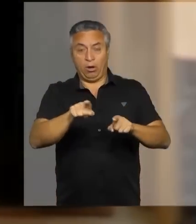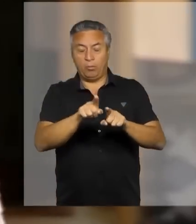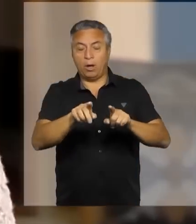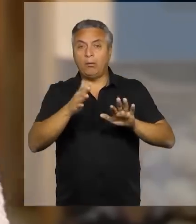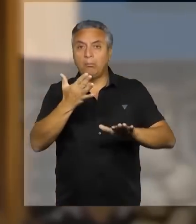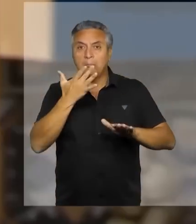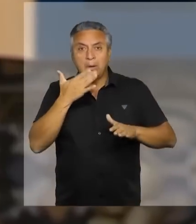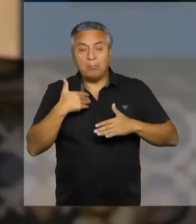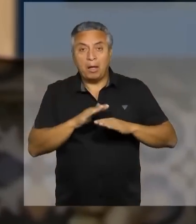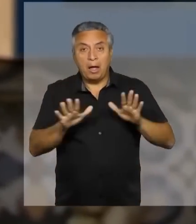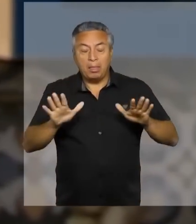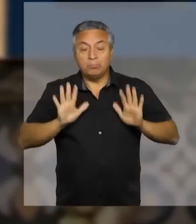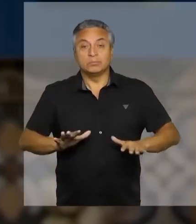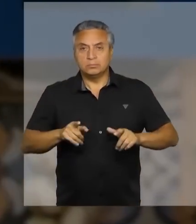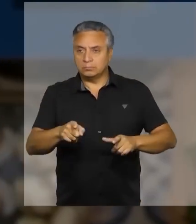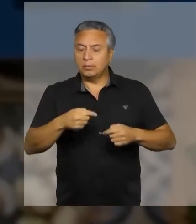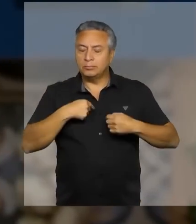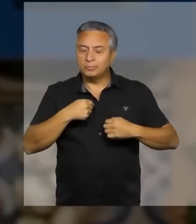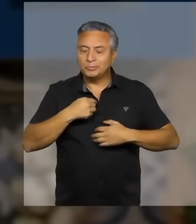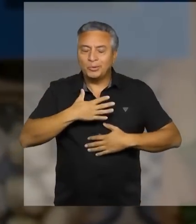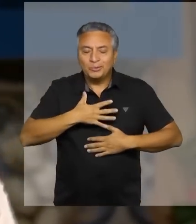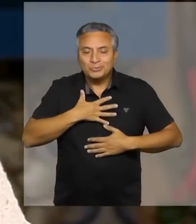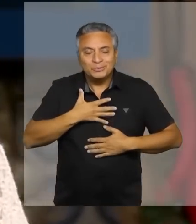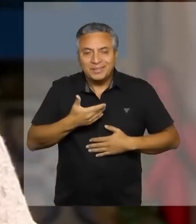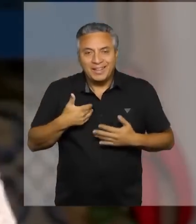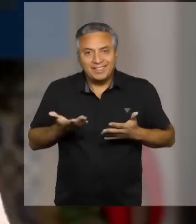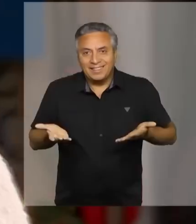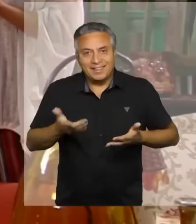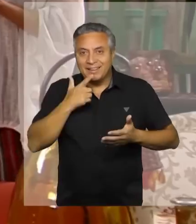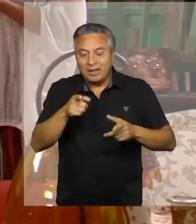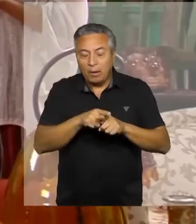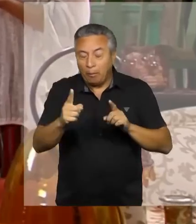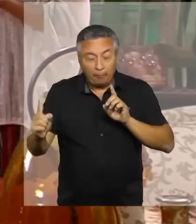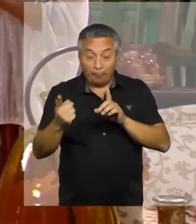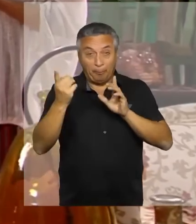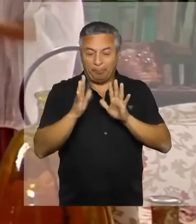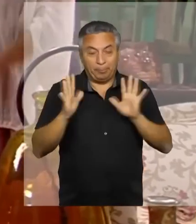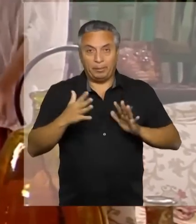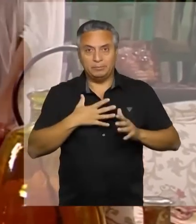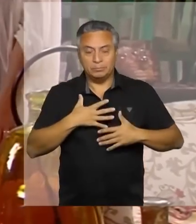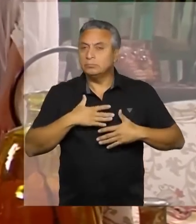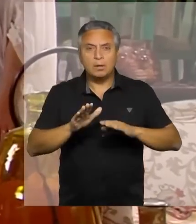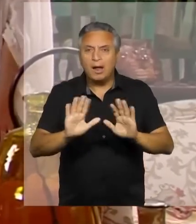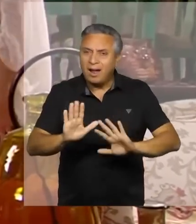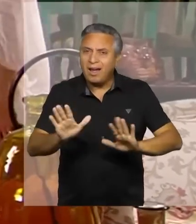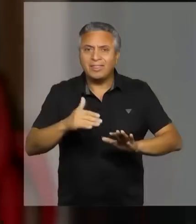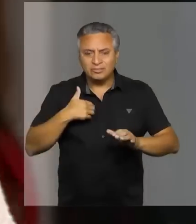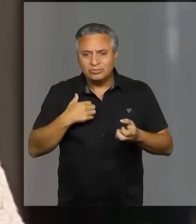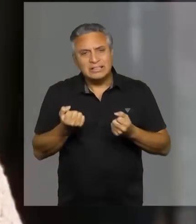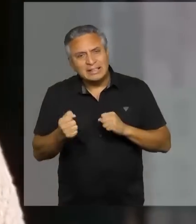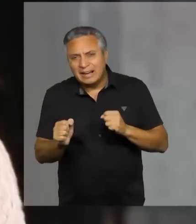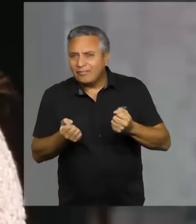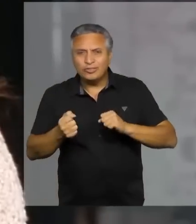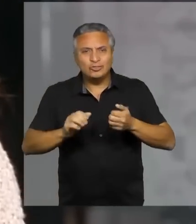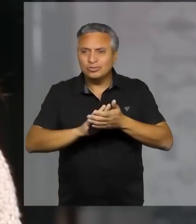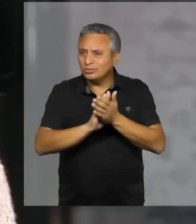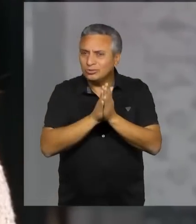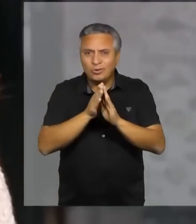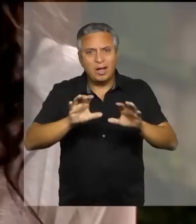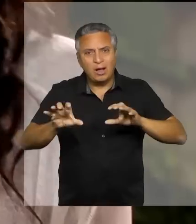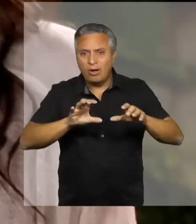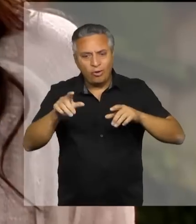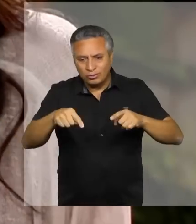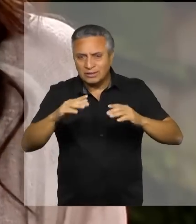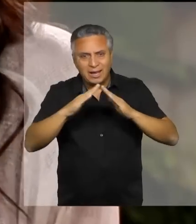¿Qué mi amor, pasa? Me asustaste recién. Imagínate, me saliste de la nada, me asusté. Nada, mi amor, estoy nerviosa con todas las cosas que están pasando aquí en la